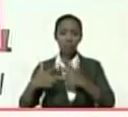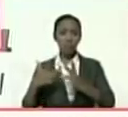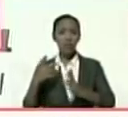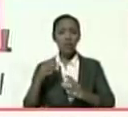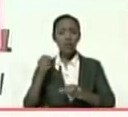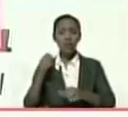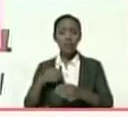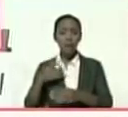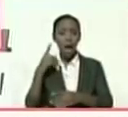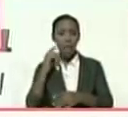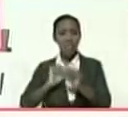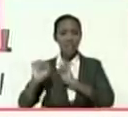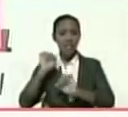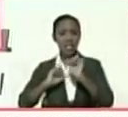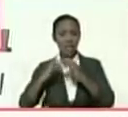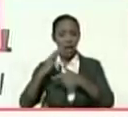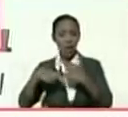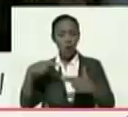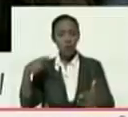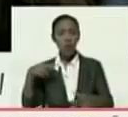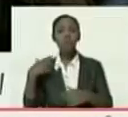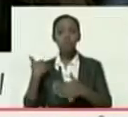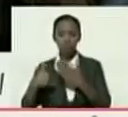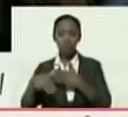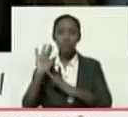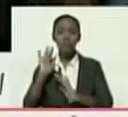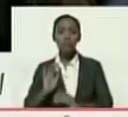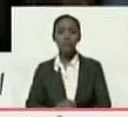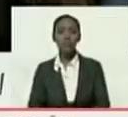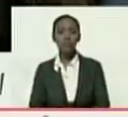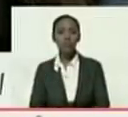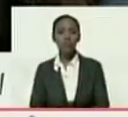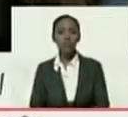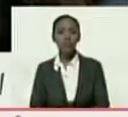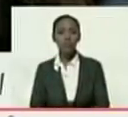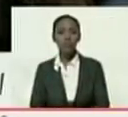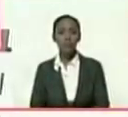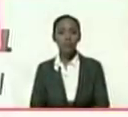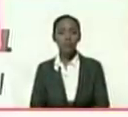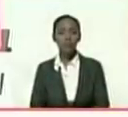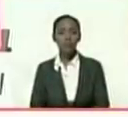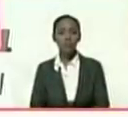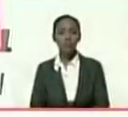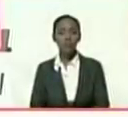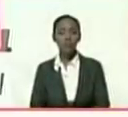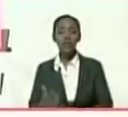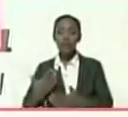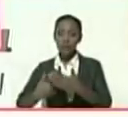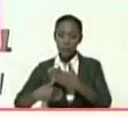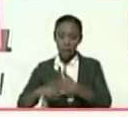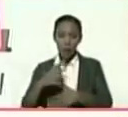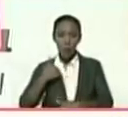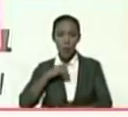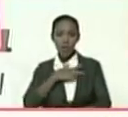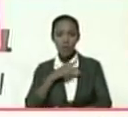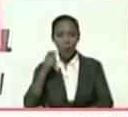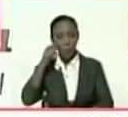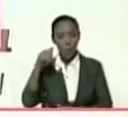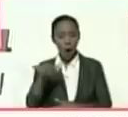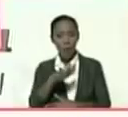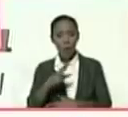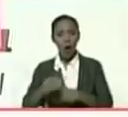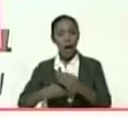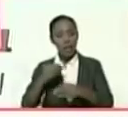no lo duden, saldrán. y saldrá nuestro pueblo a